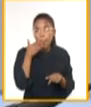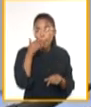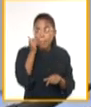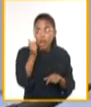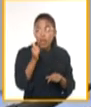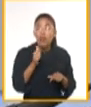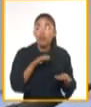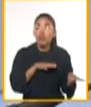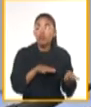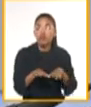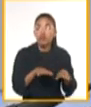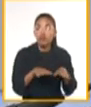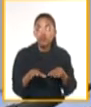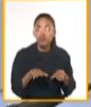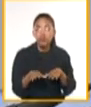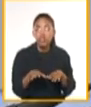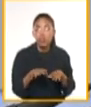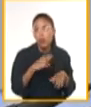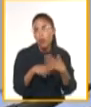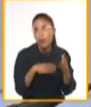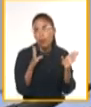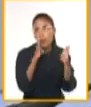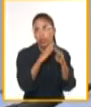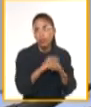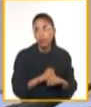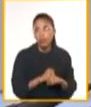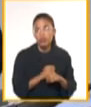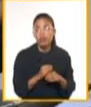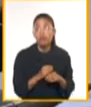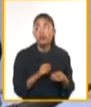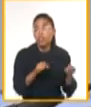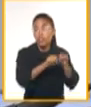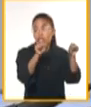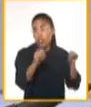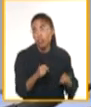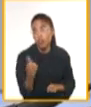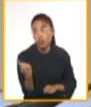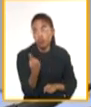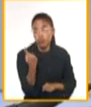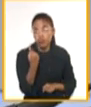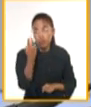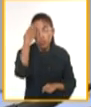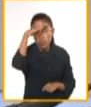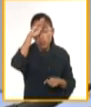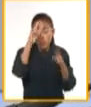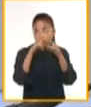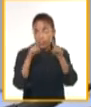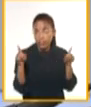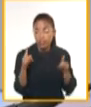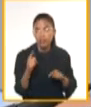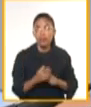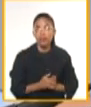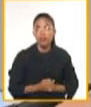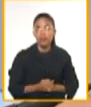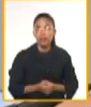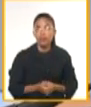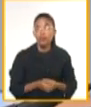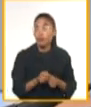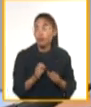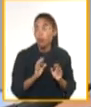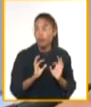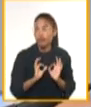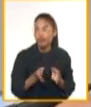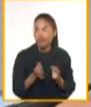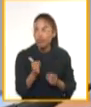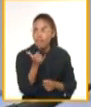evento. Porque entonces se da cuenta que el sistema es único, en toda la isla el sistema es único. Por eso es precisamente que este fallo aquí